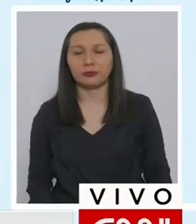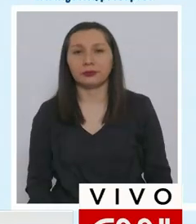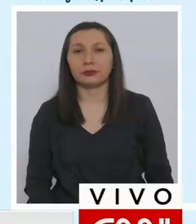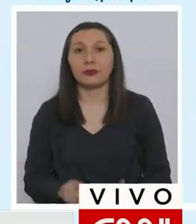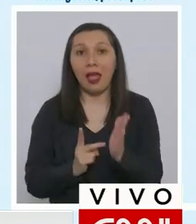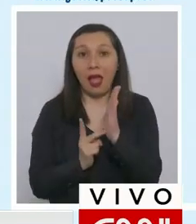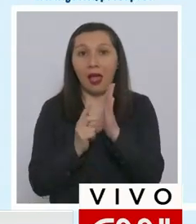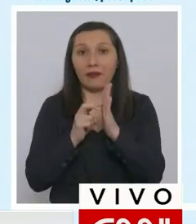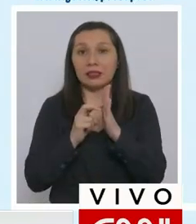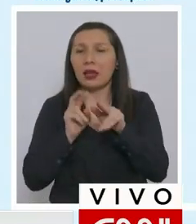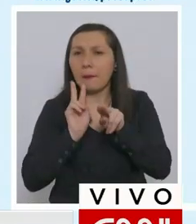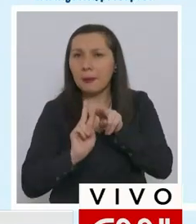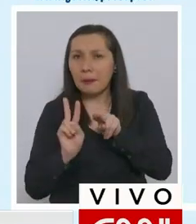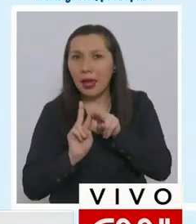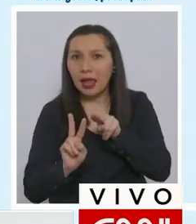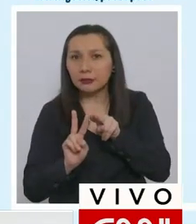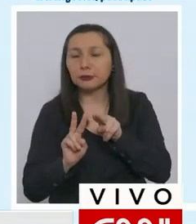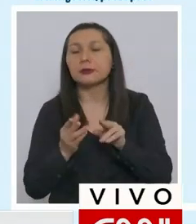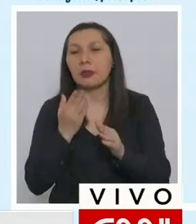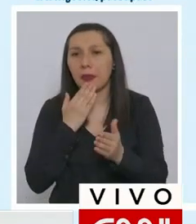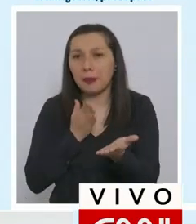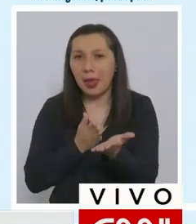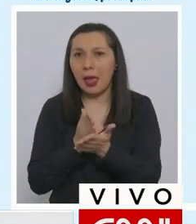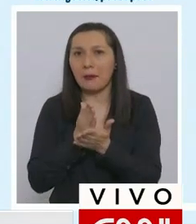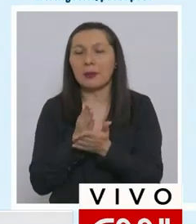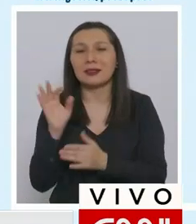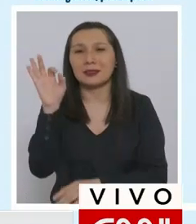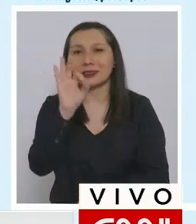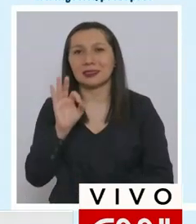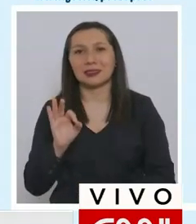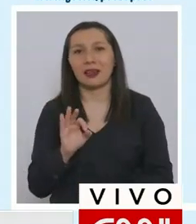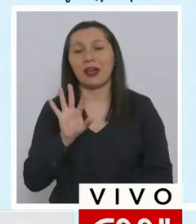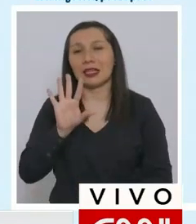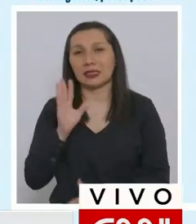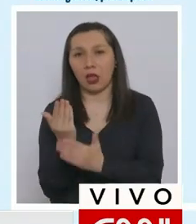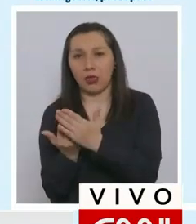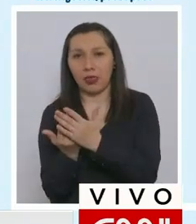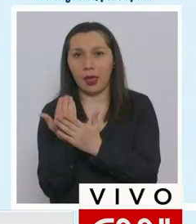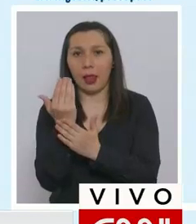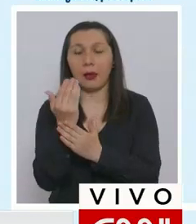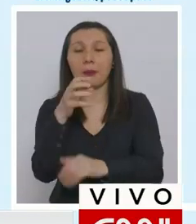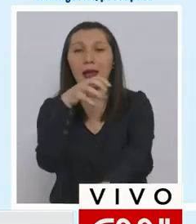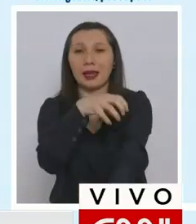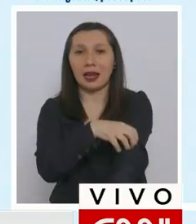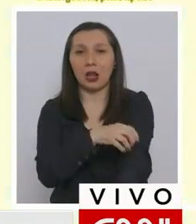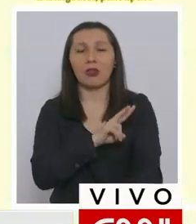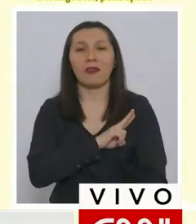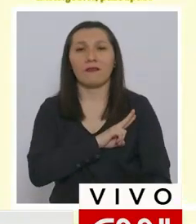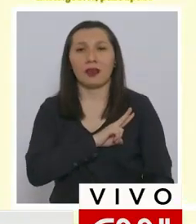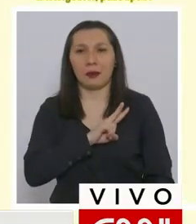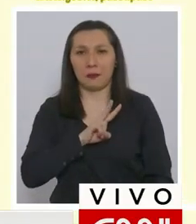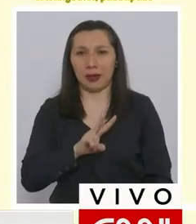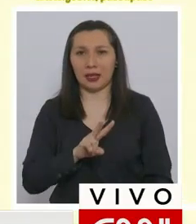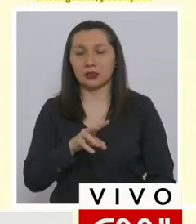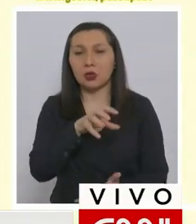Gracias, ministro. Muy buenas tardes. En relación a los cambios del plan Paso a Paso, podemos señalar lo